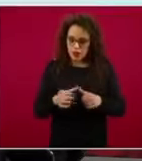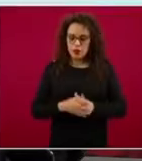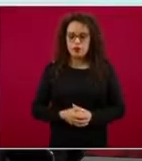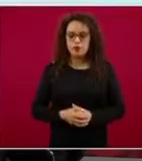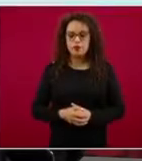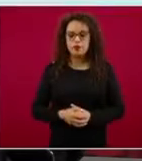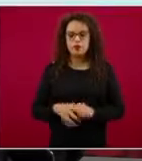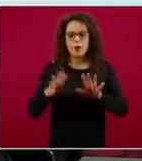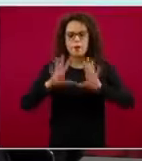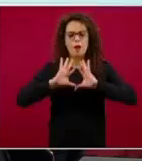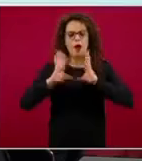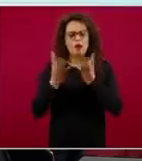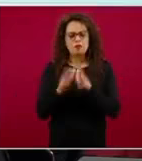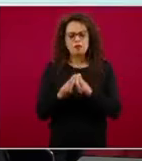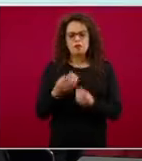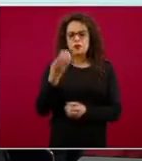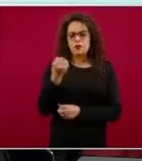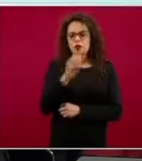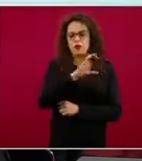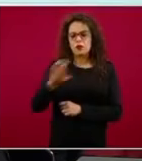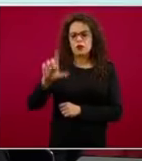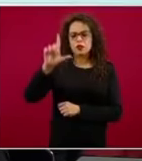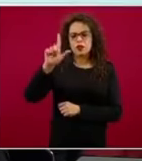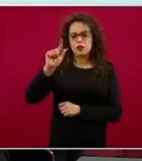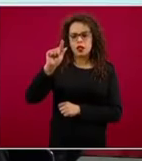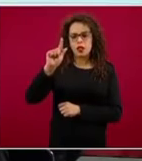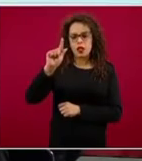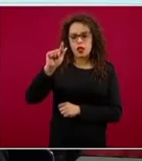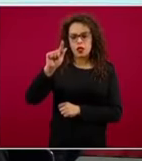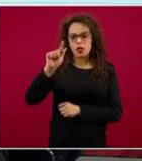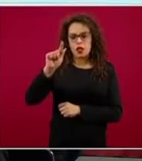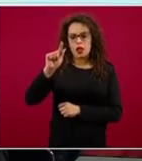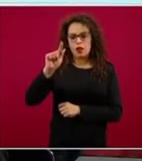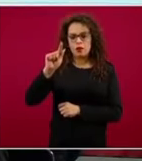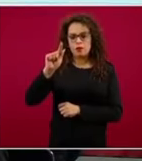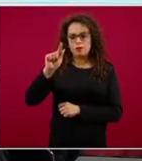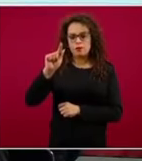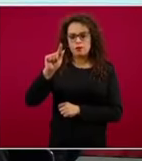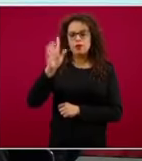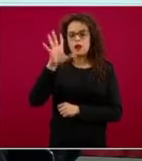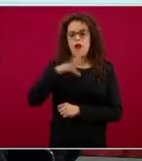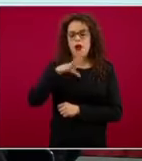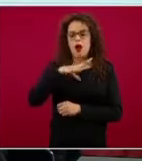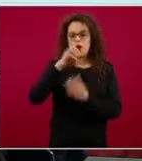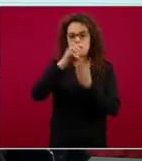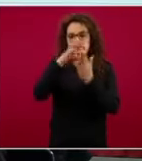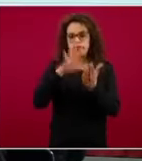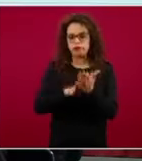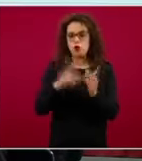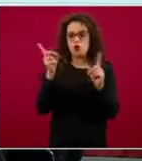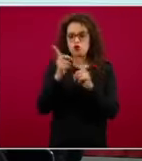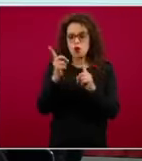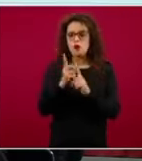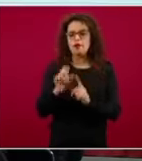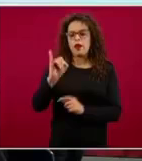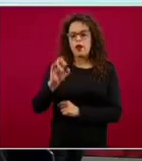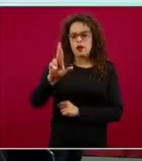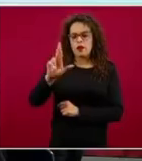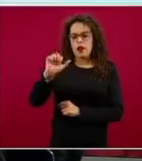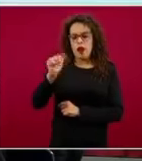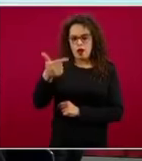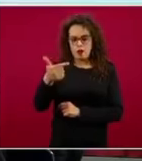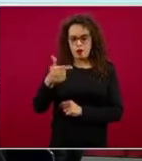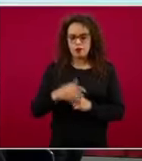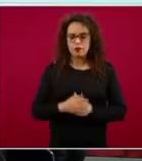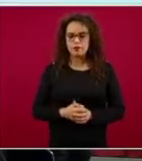más o menos, llegamos a 970 unidades que se han registrado en la red IRAC, que son las que damos seguimiento día con día. Nosotros